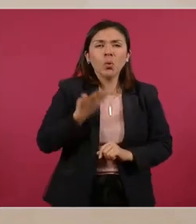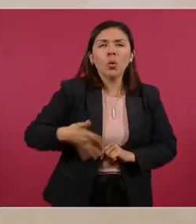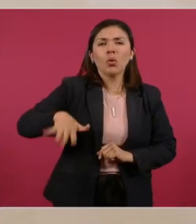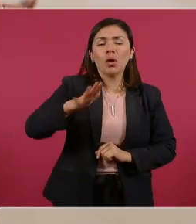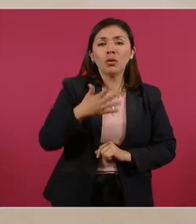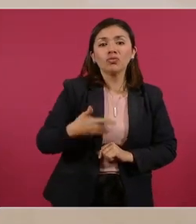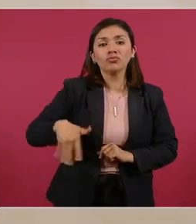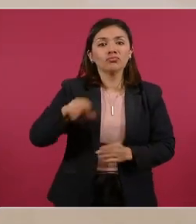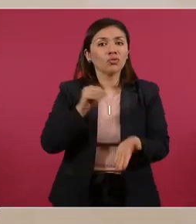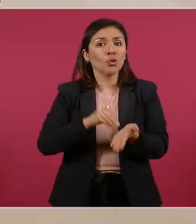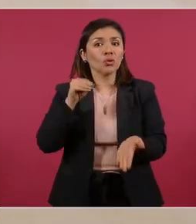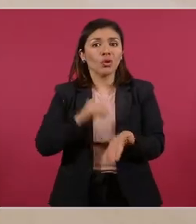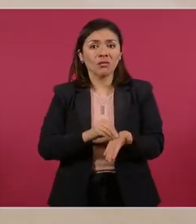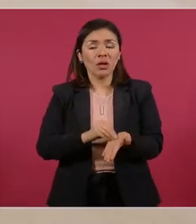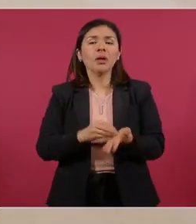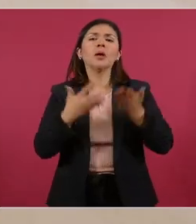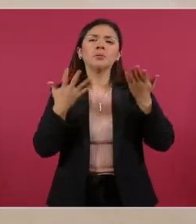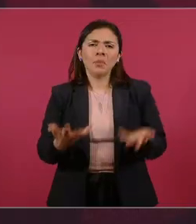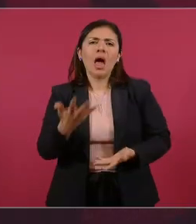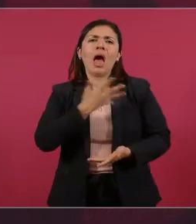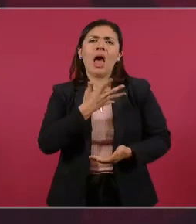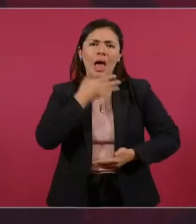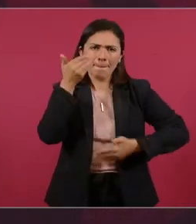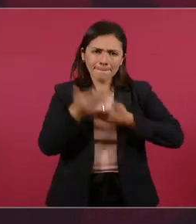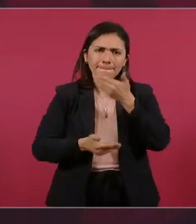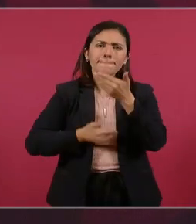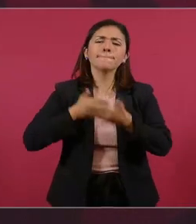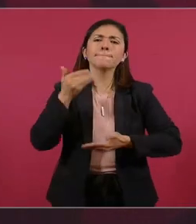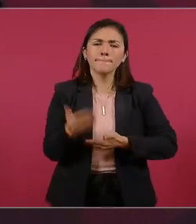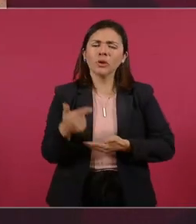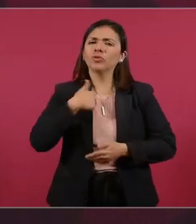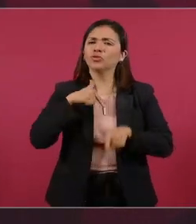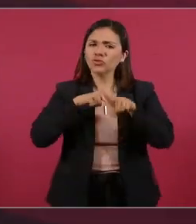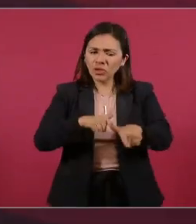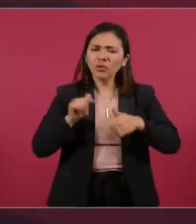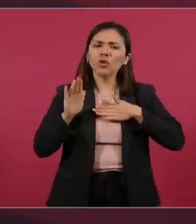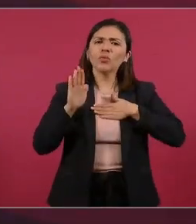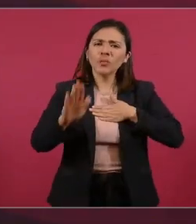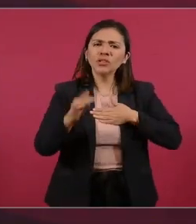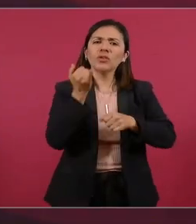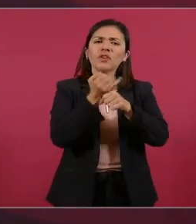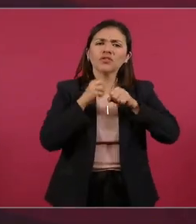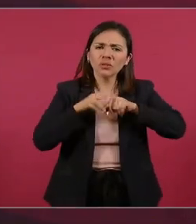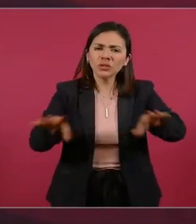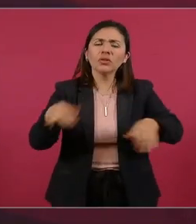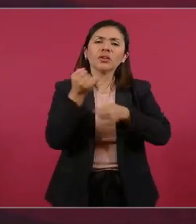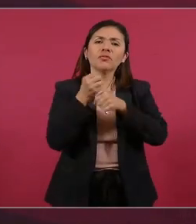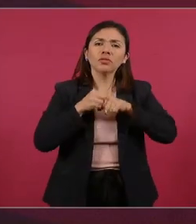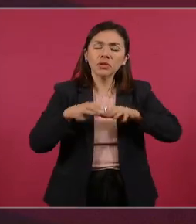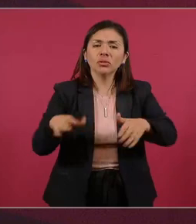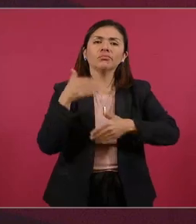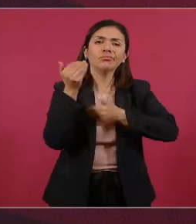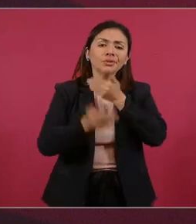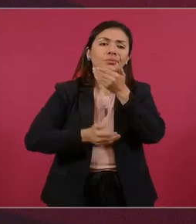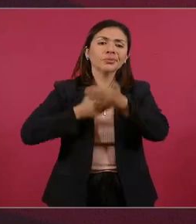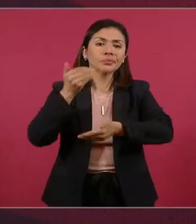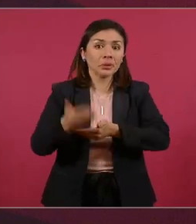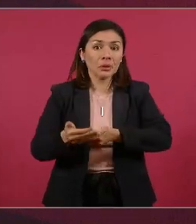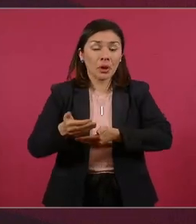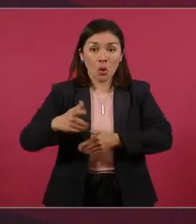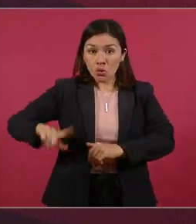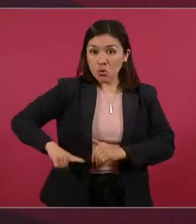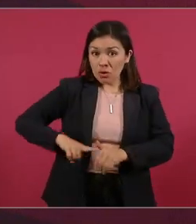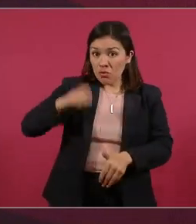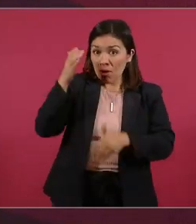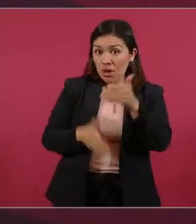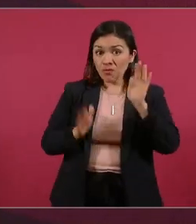Y se va avanzando, y tenemos el compromiso de ir informando, y todavía no termina el